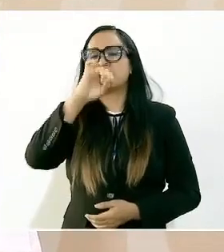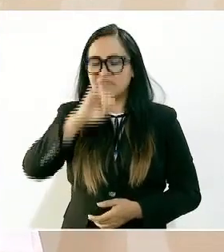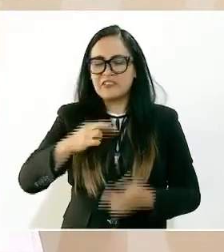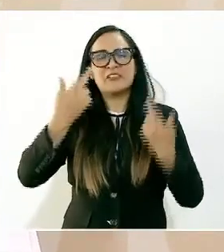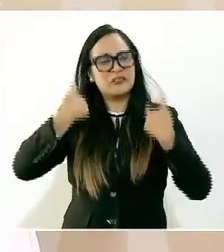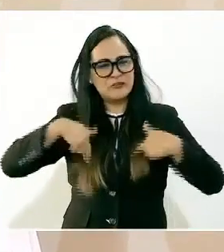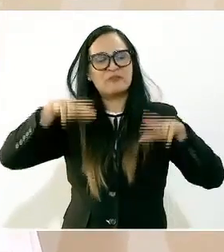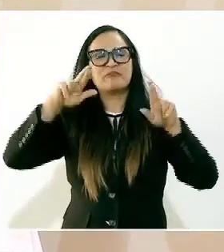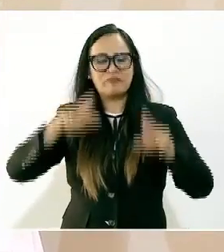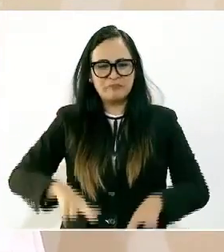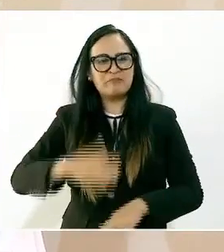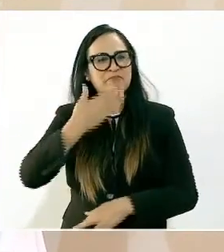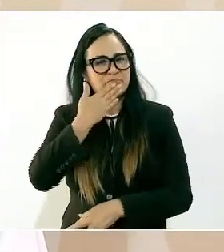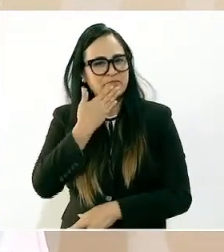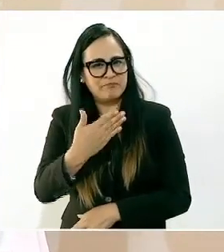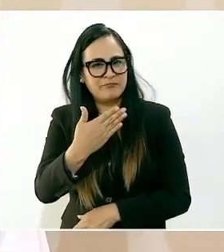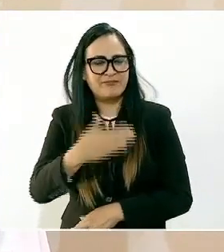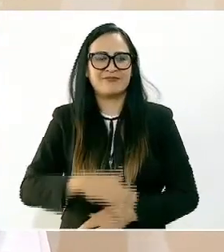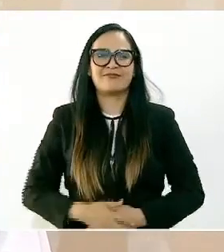representados.